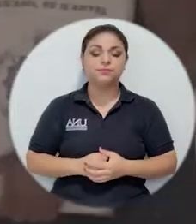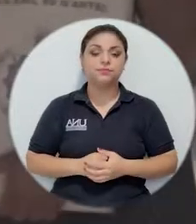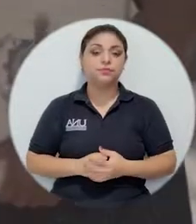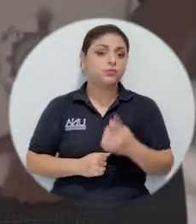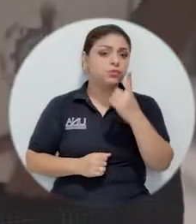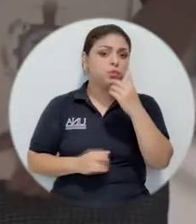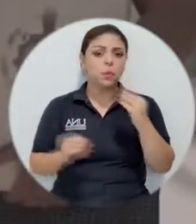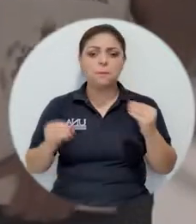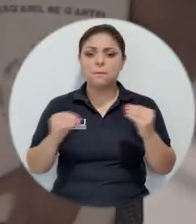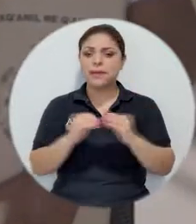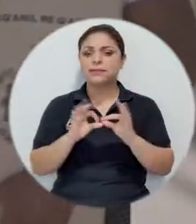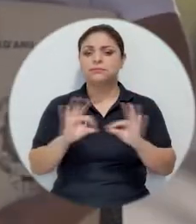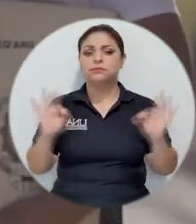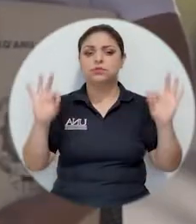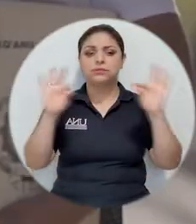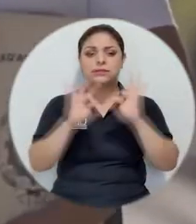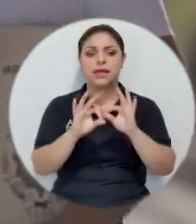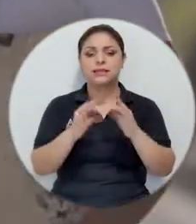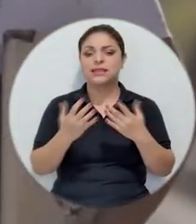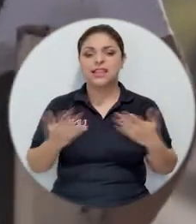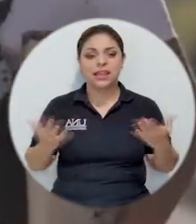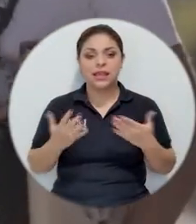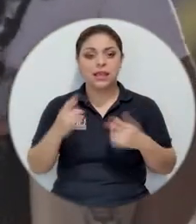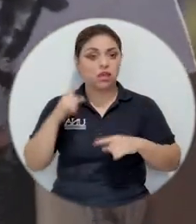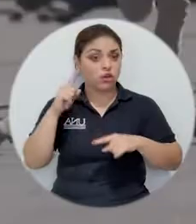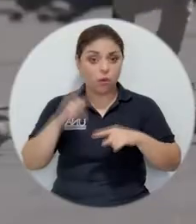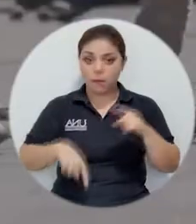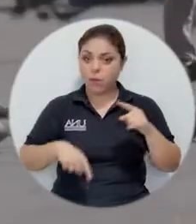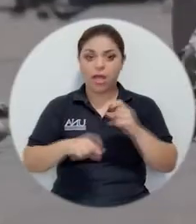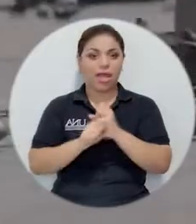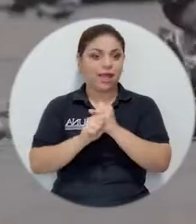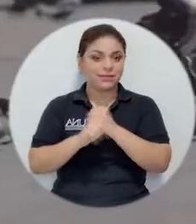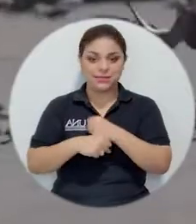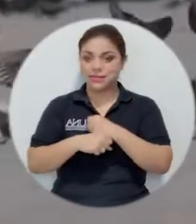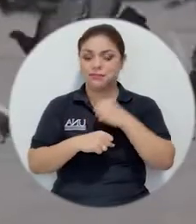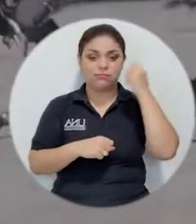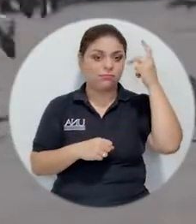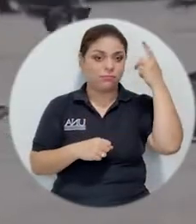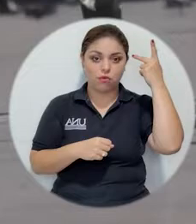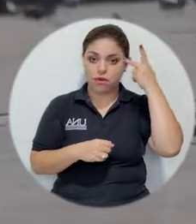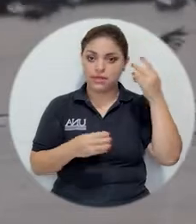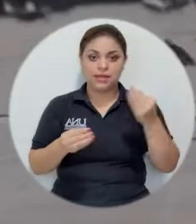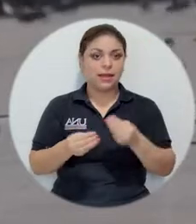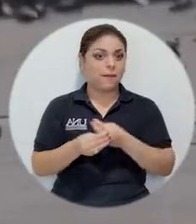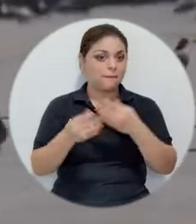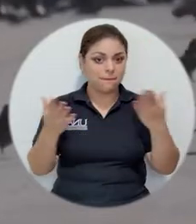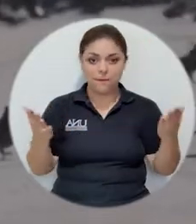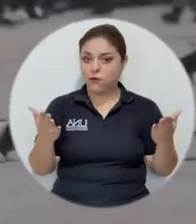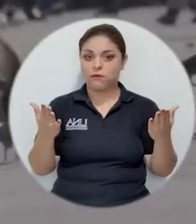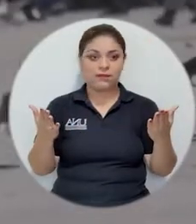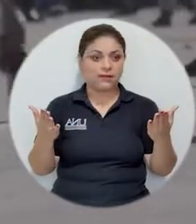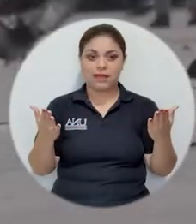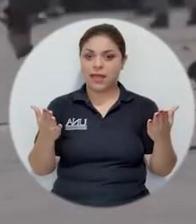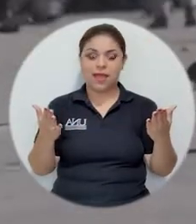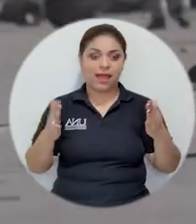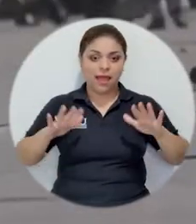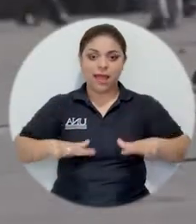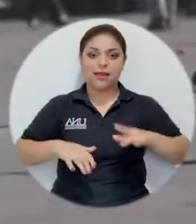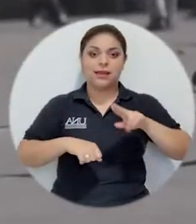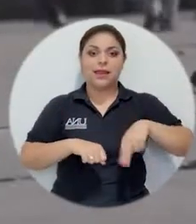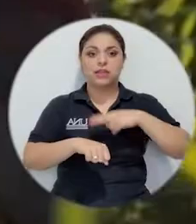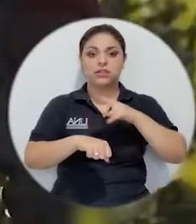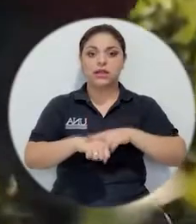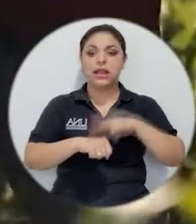los cuales, el más importante, es que no se puede hacer política pública de